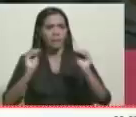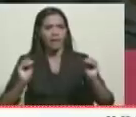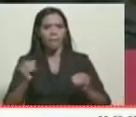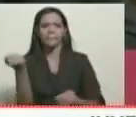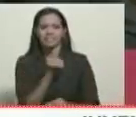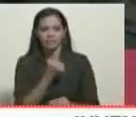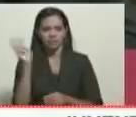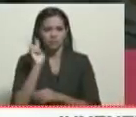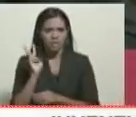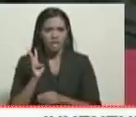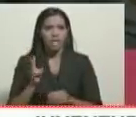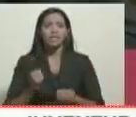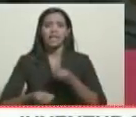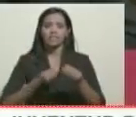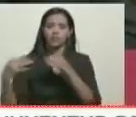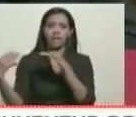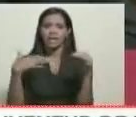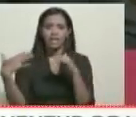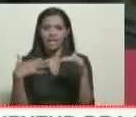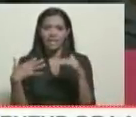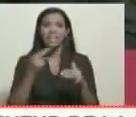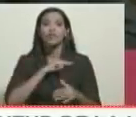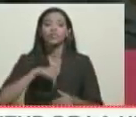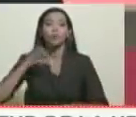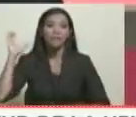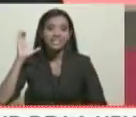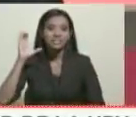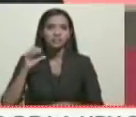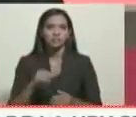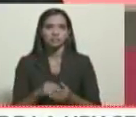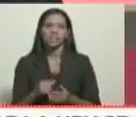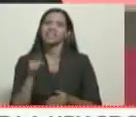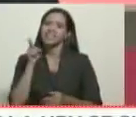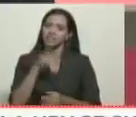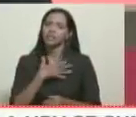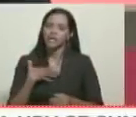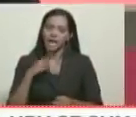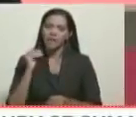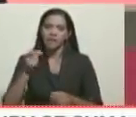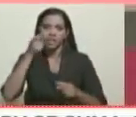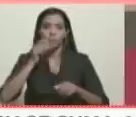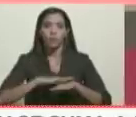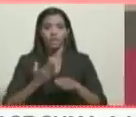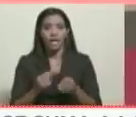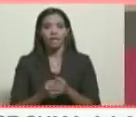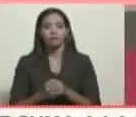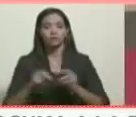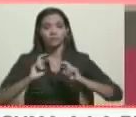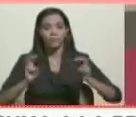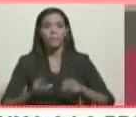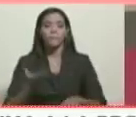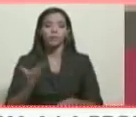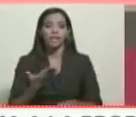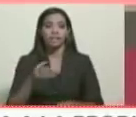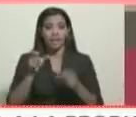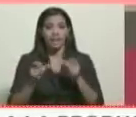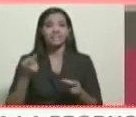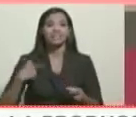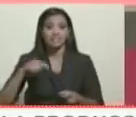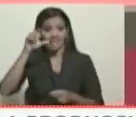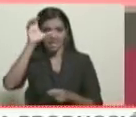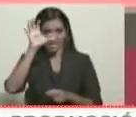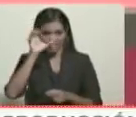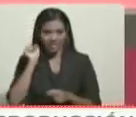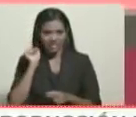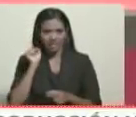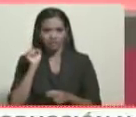y propiciar una guerra fratricida en nuestro país. Y eso quería hablar, fiscal, porque hay un tema importante que quizás la gente tiene que entender, que no